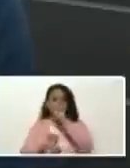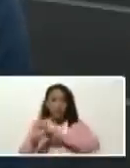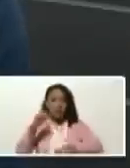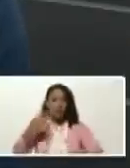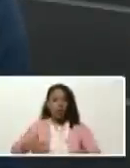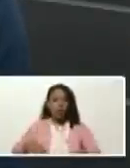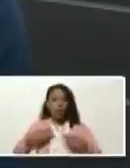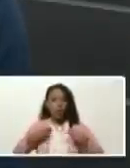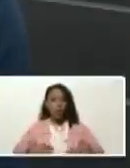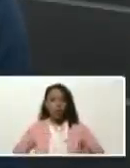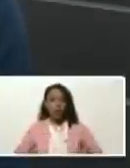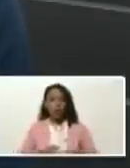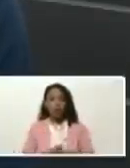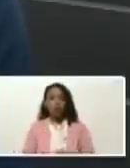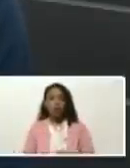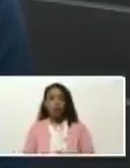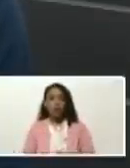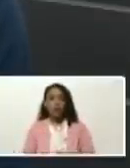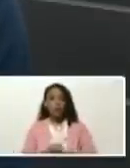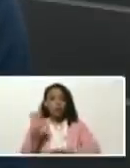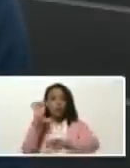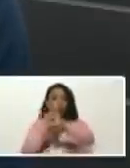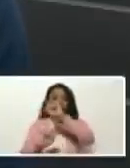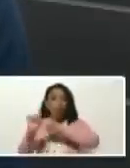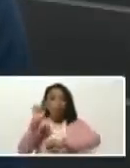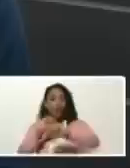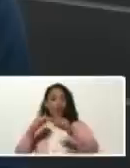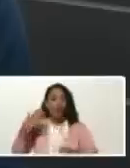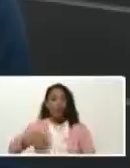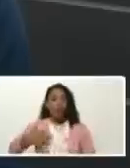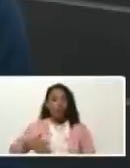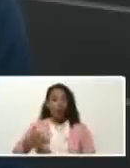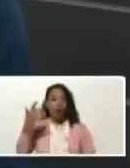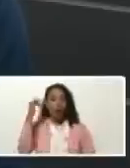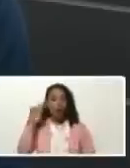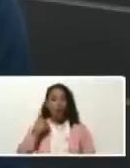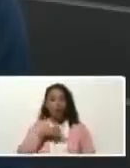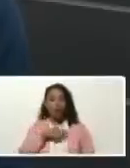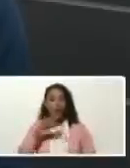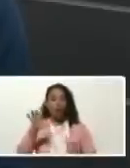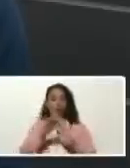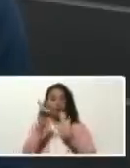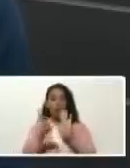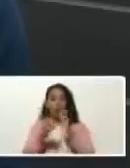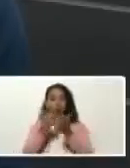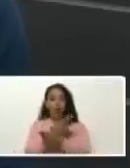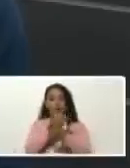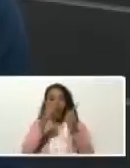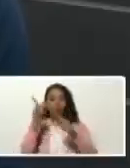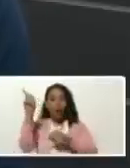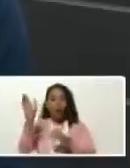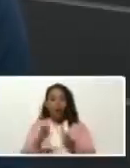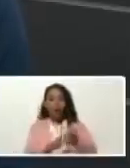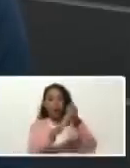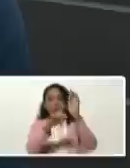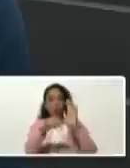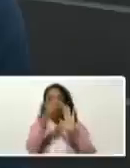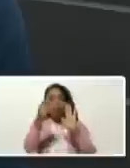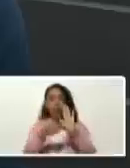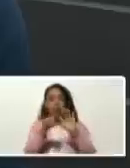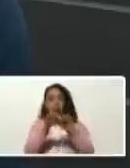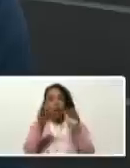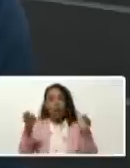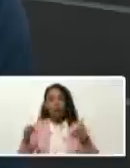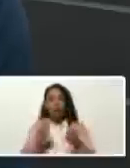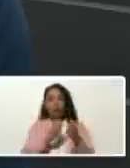humanos y la defensa del derecho que tiene nuestro diplomático a estar en libertad y hacer delegado pleno de la mesa